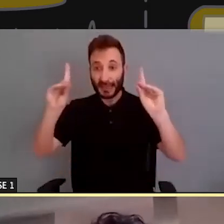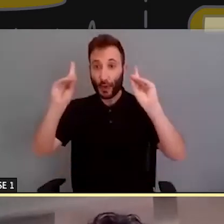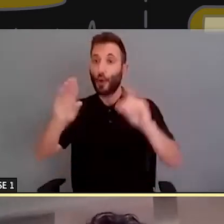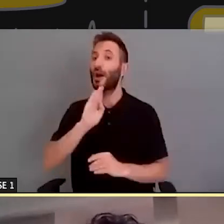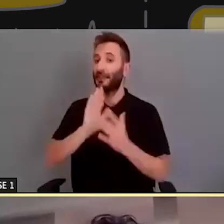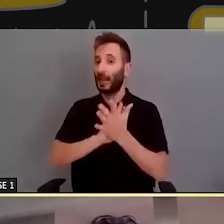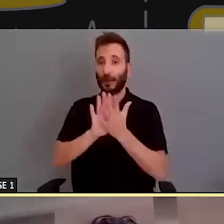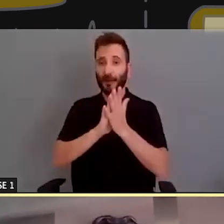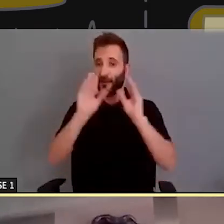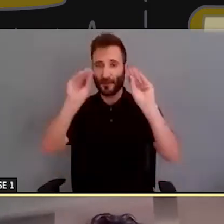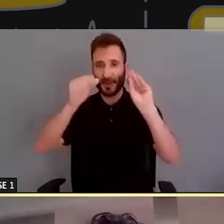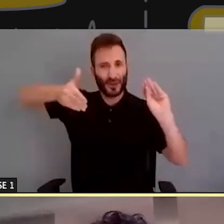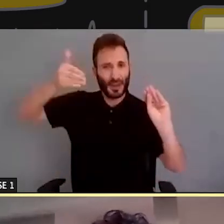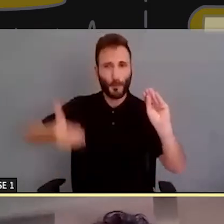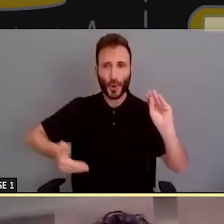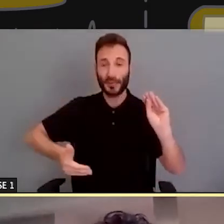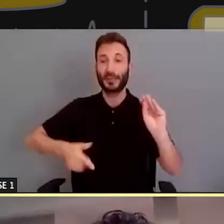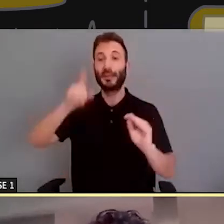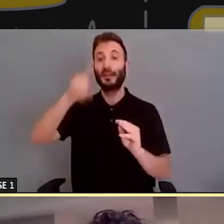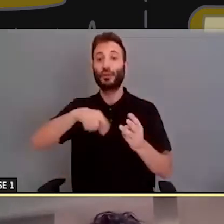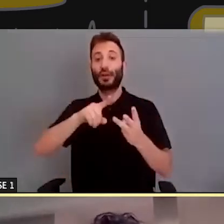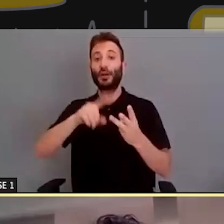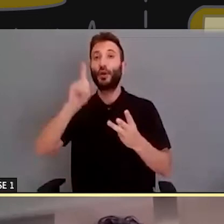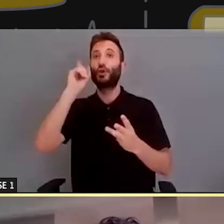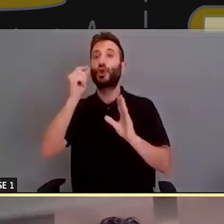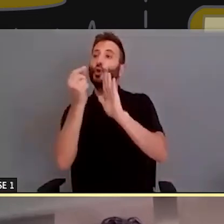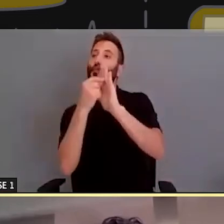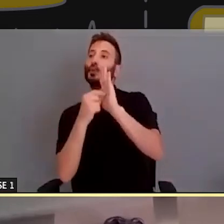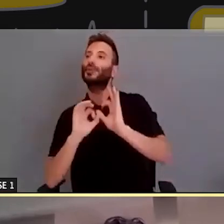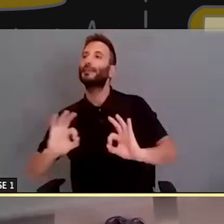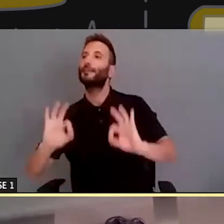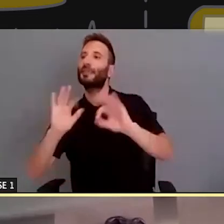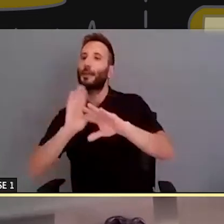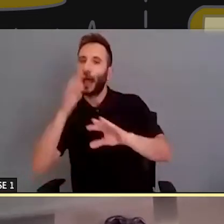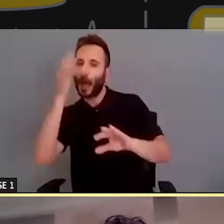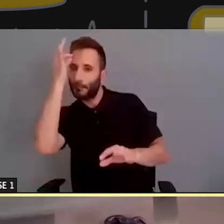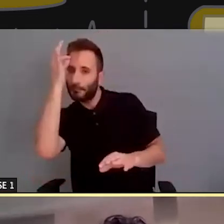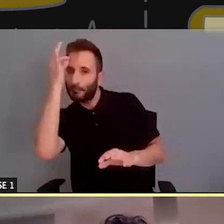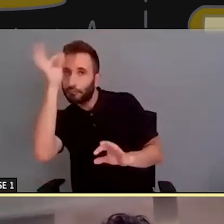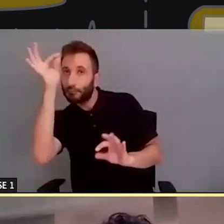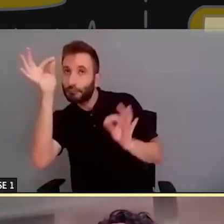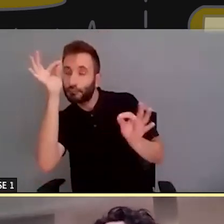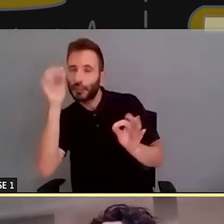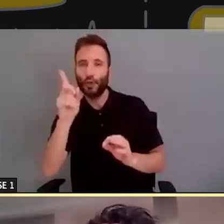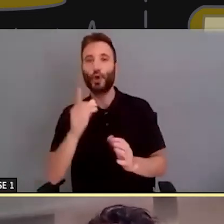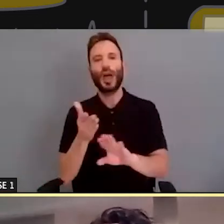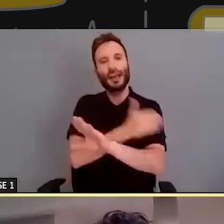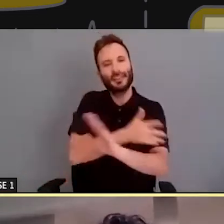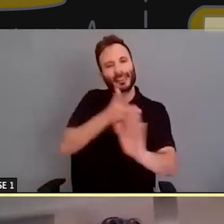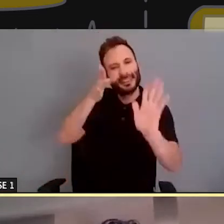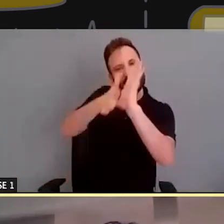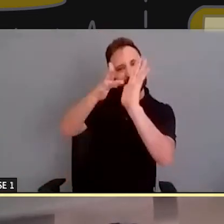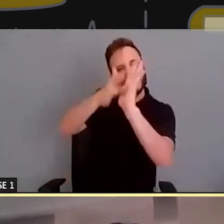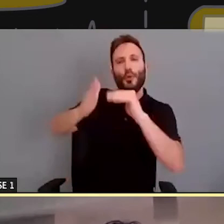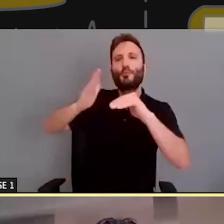es clave y más allá de poner solo requisitos concretos de manera muy escueta, a veces es necesario explicar por qué